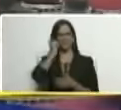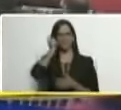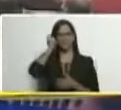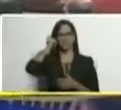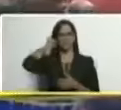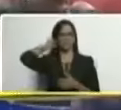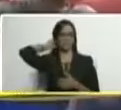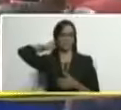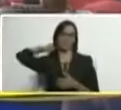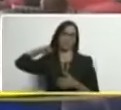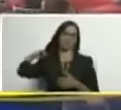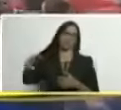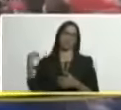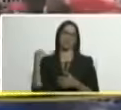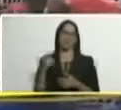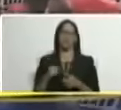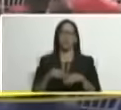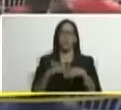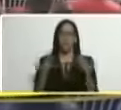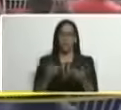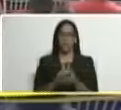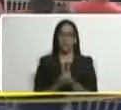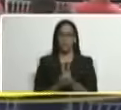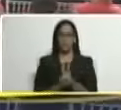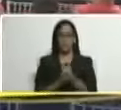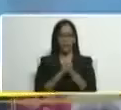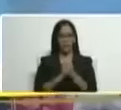camarada Tran Lu Quam,